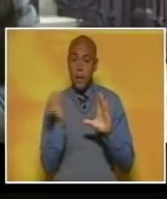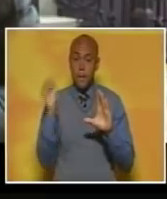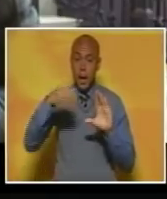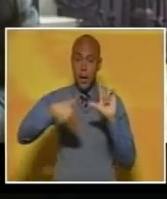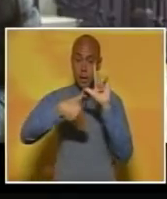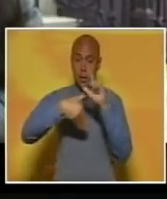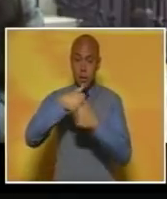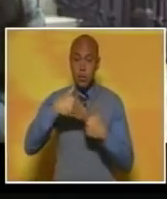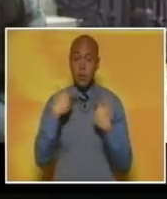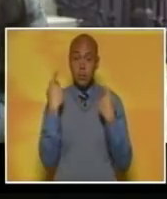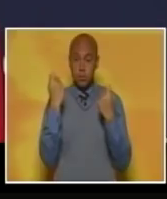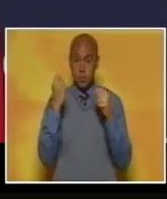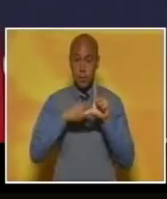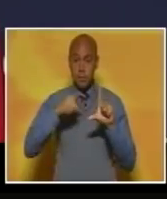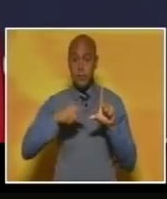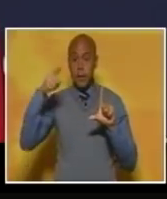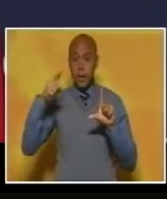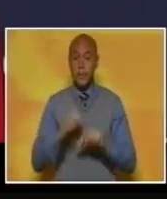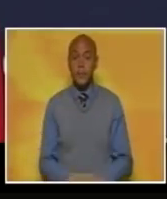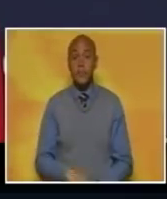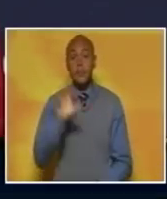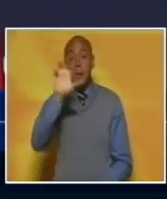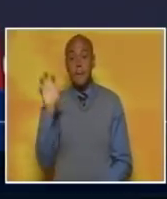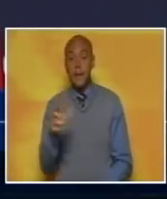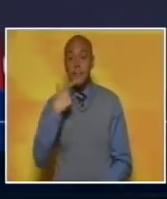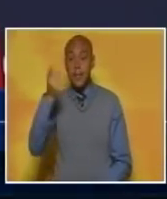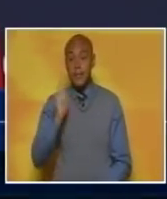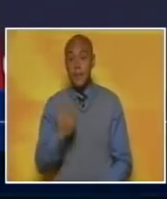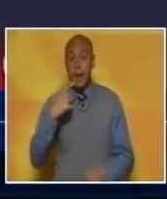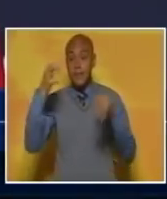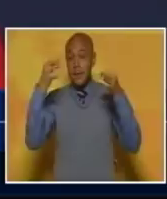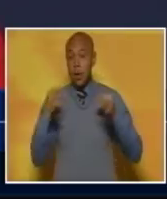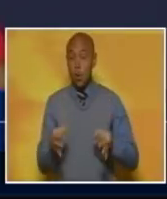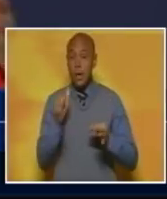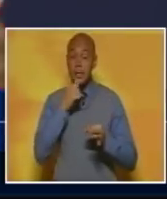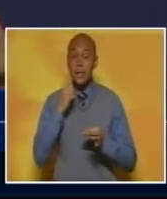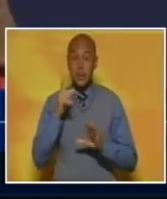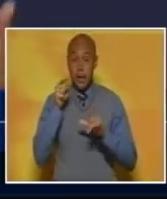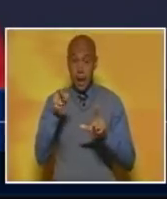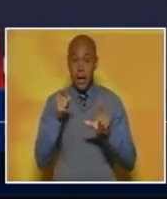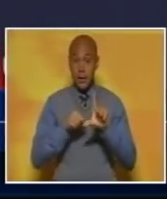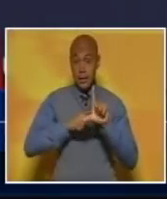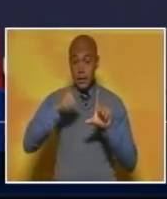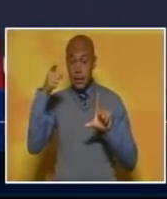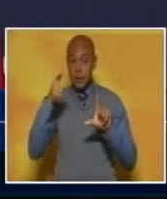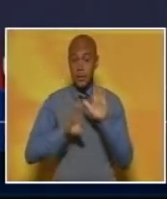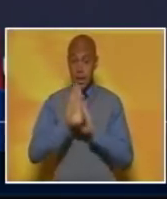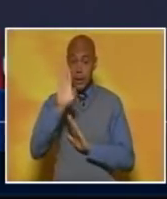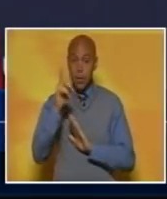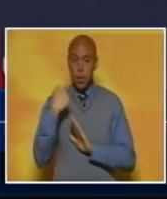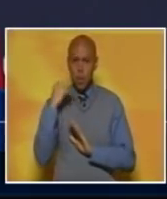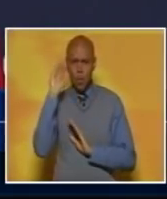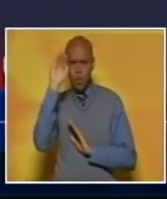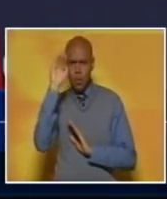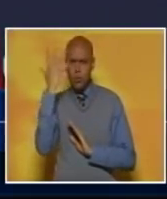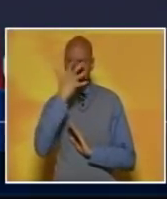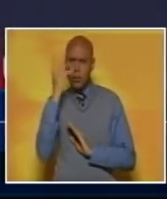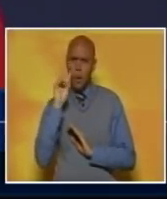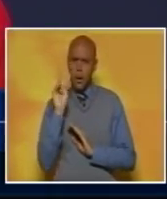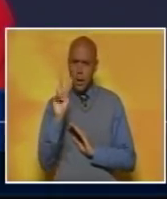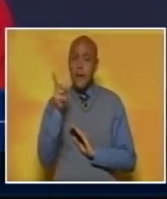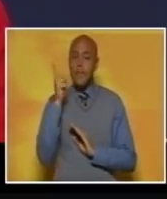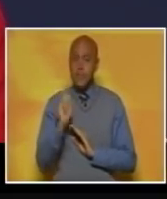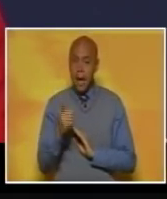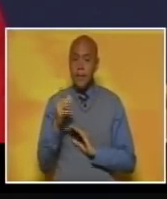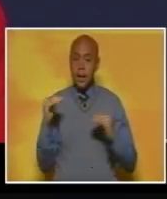Latina para 2020. Los países deben asegurarse de que el crecimiento y la recuperación que realmente estamos proyectando se compartan de manera